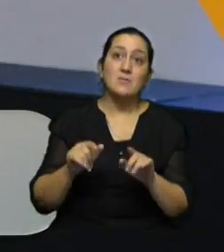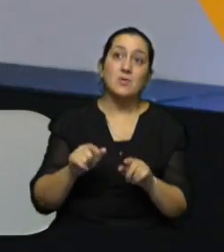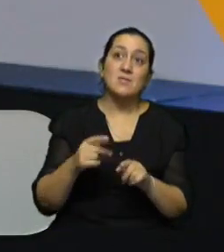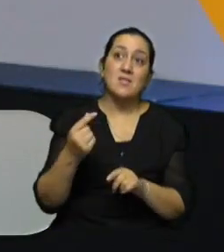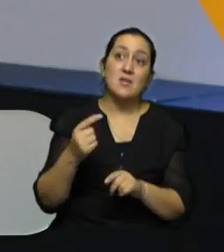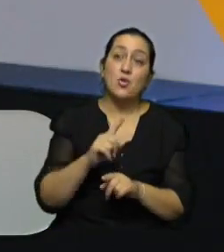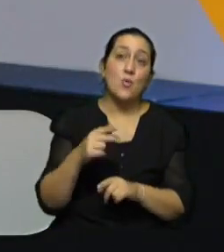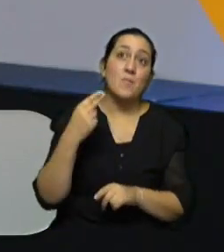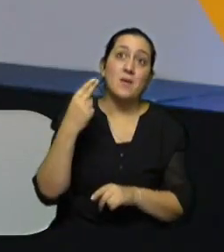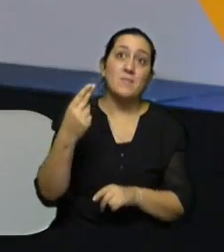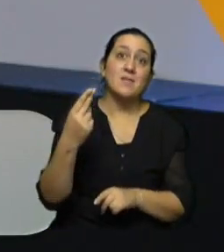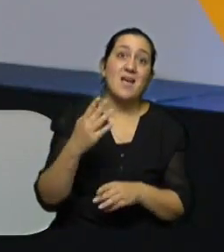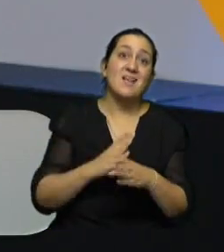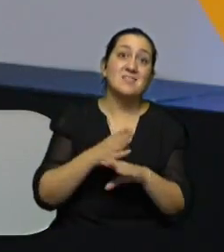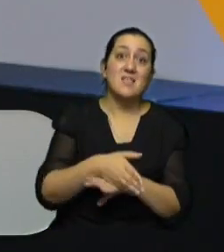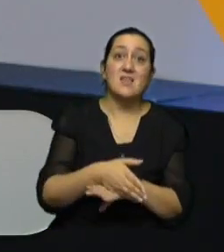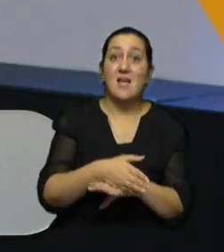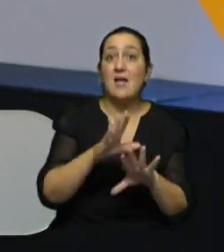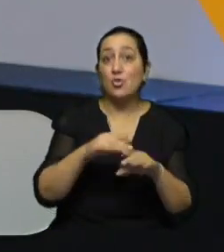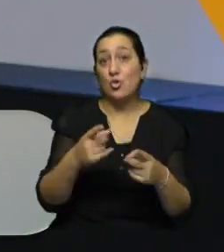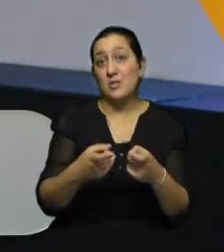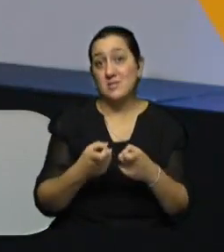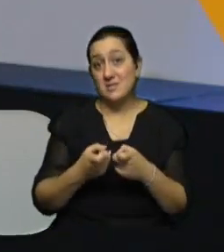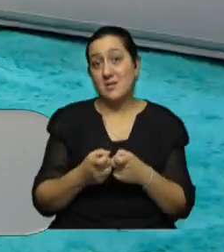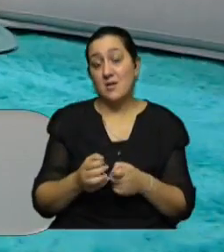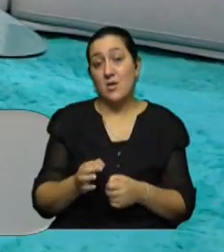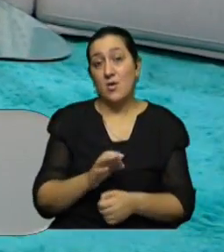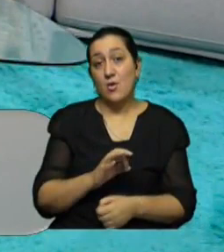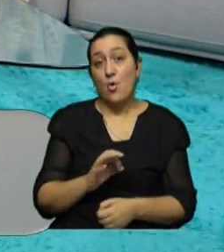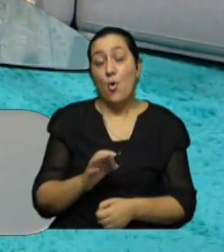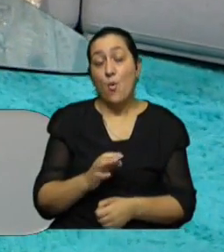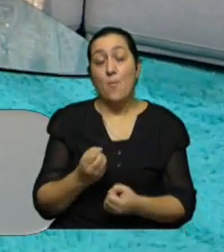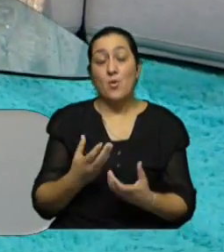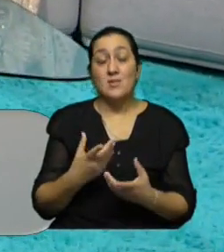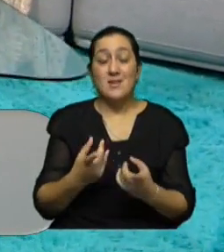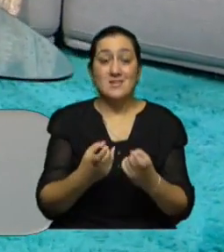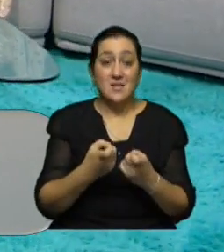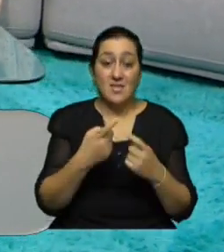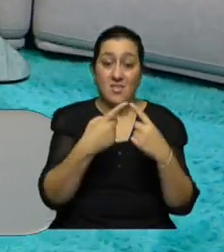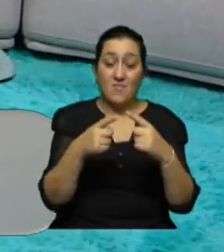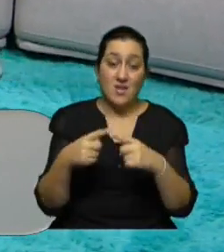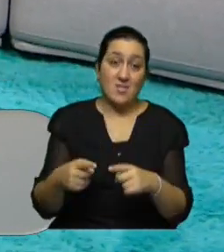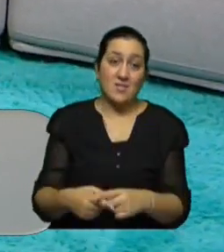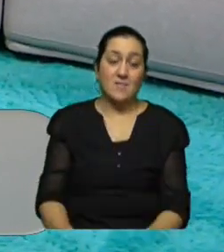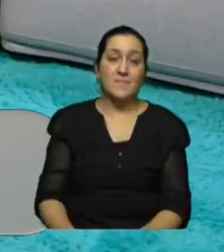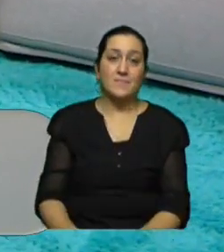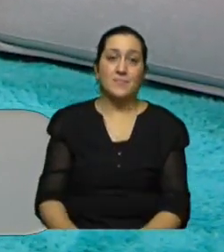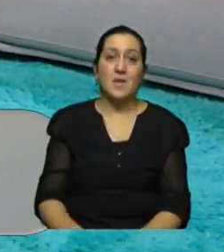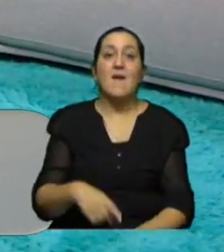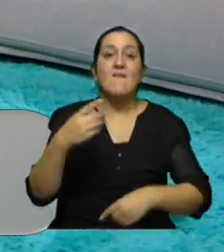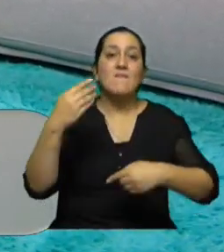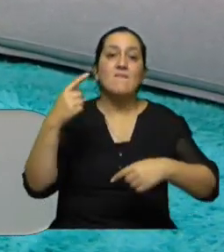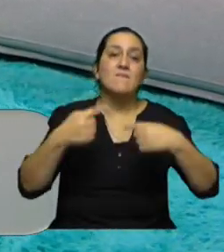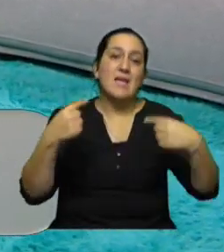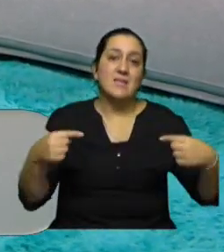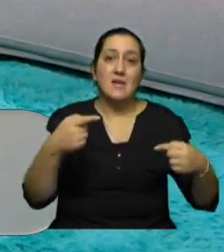no les permite directamente acceder a ellas o porque tienen requerimientos distintos que también no les permite dejar